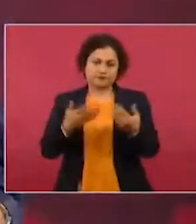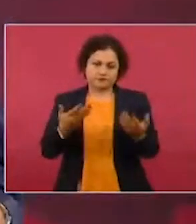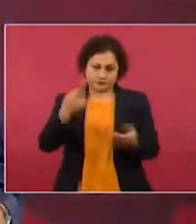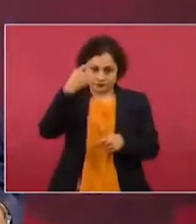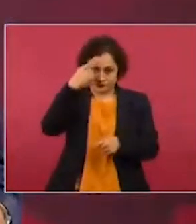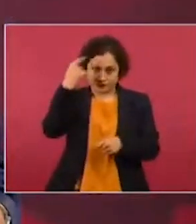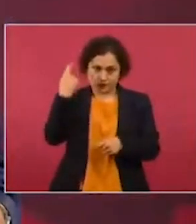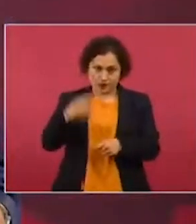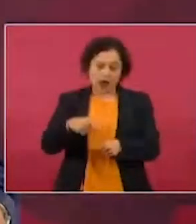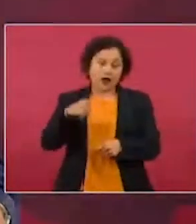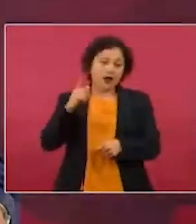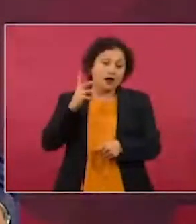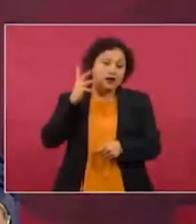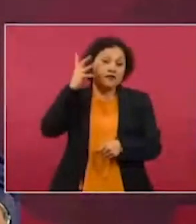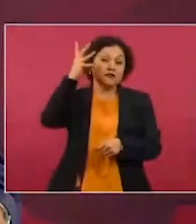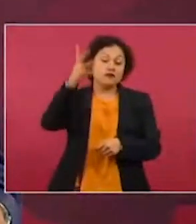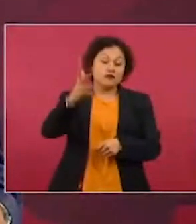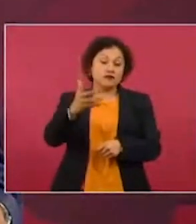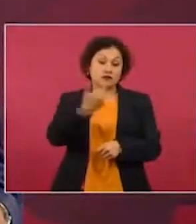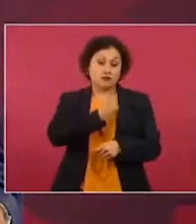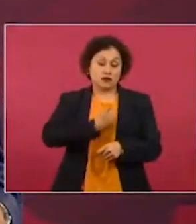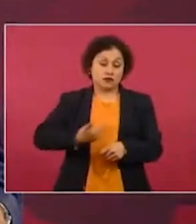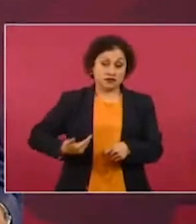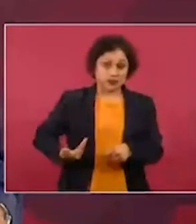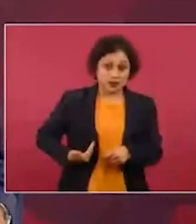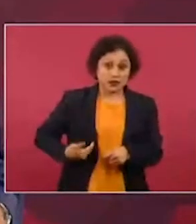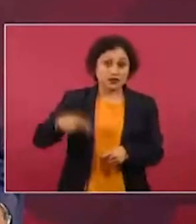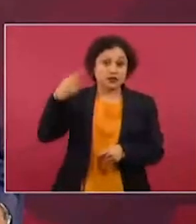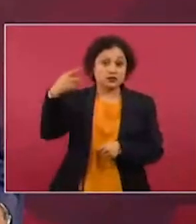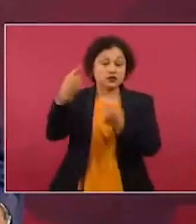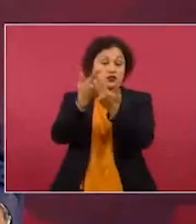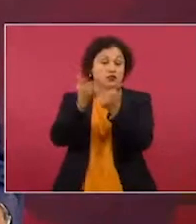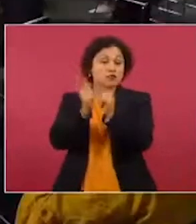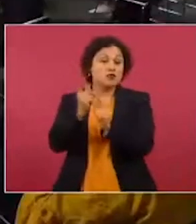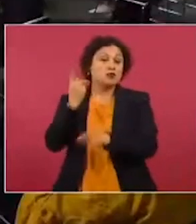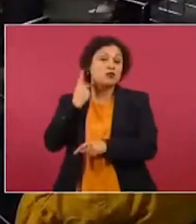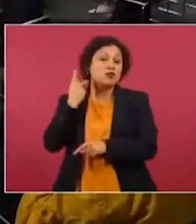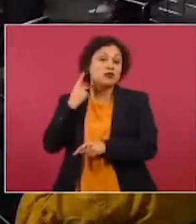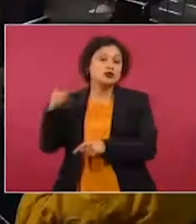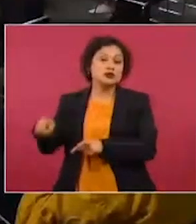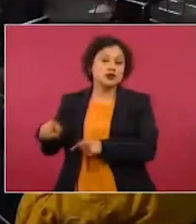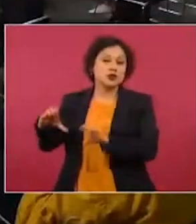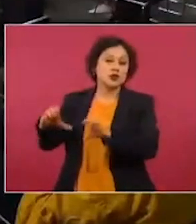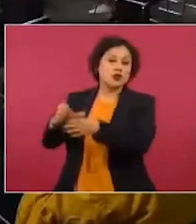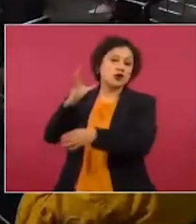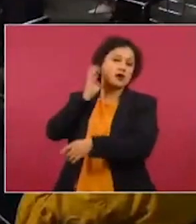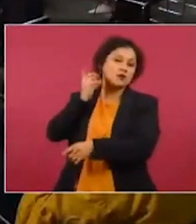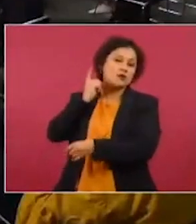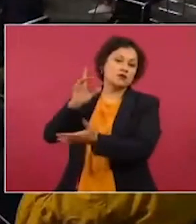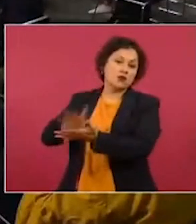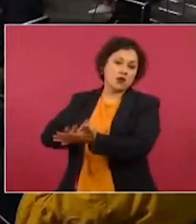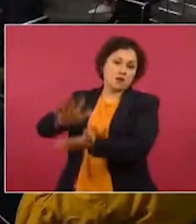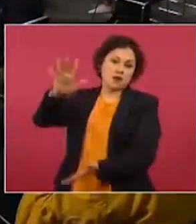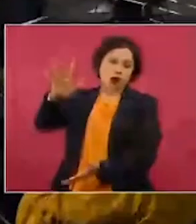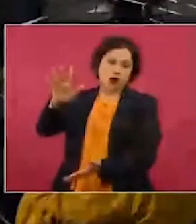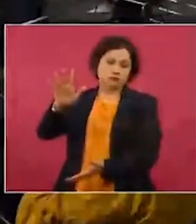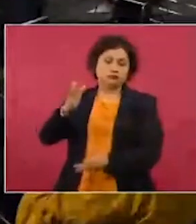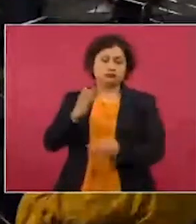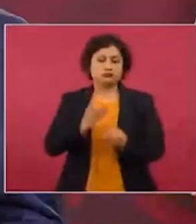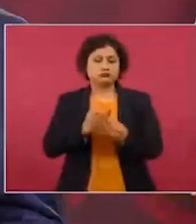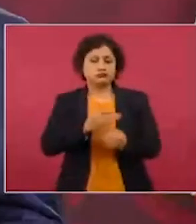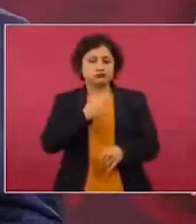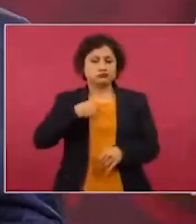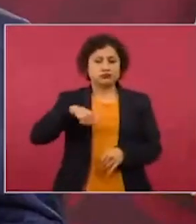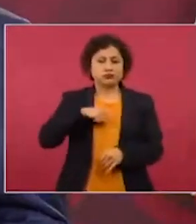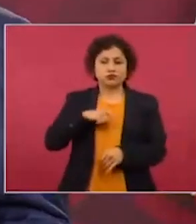Jacobo quien Pues bueno se queja en una entrevista que pues con el Plan B se quedó sin trabajo el presidente dice pues Cuánto gana